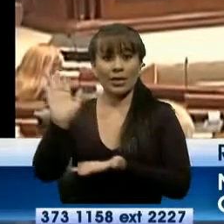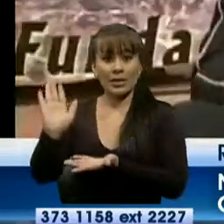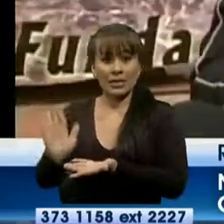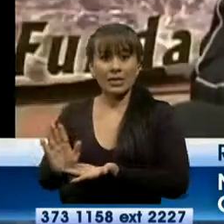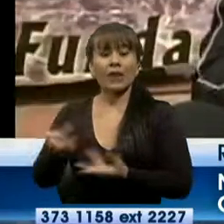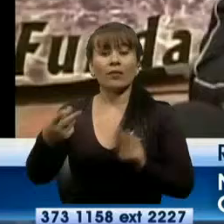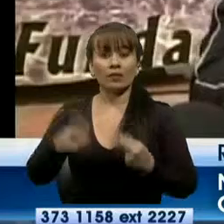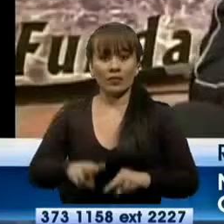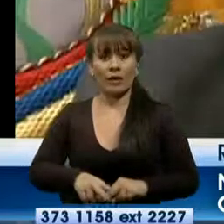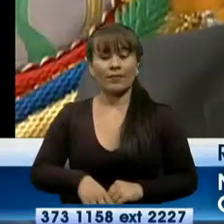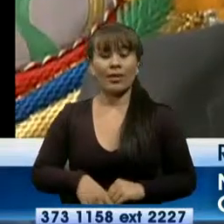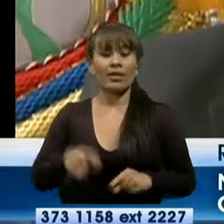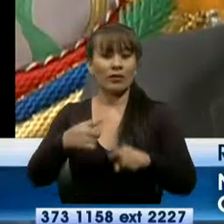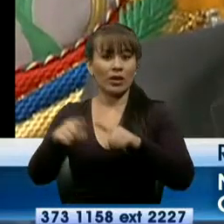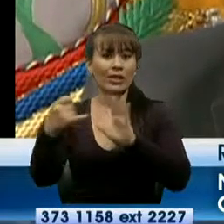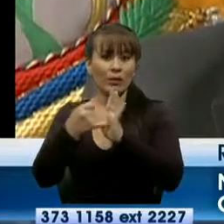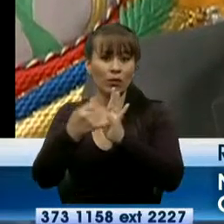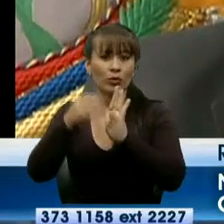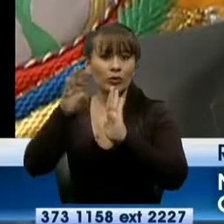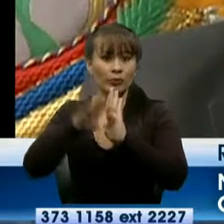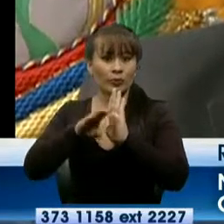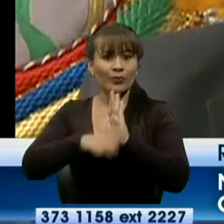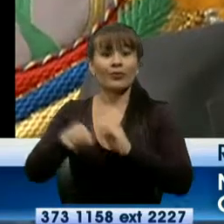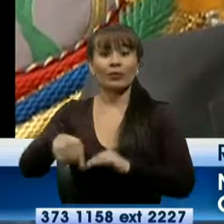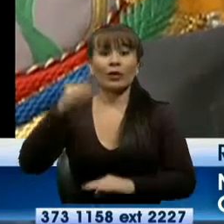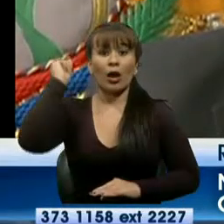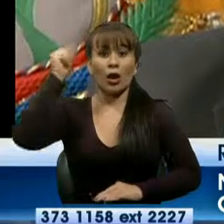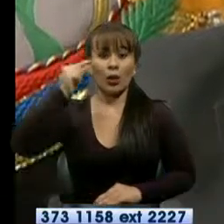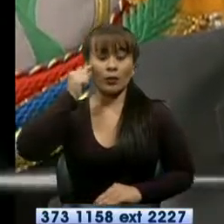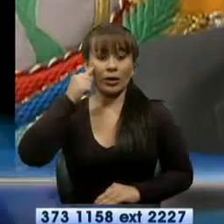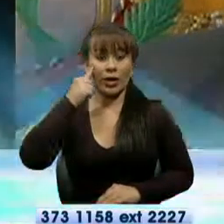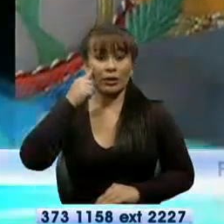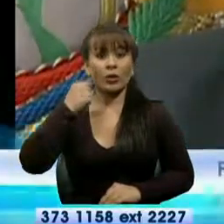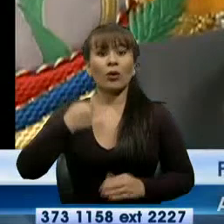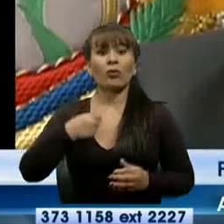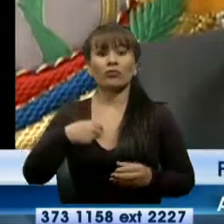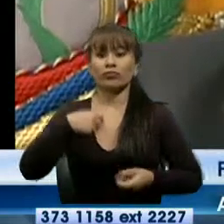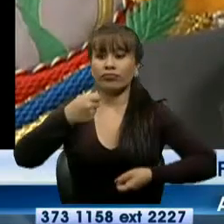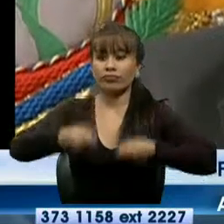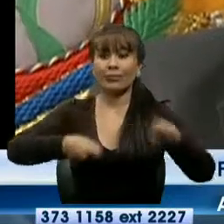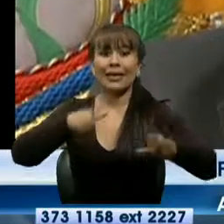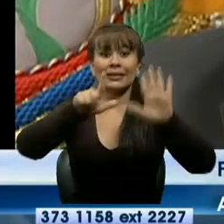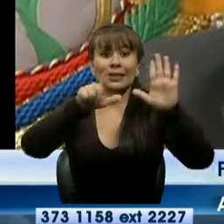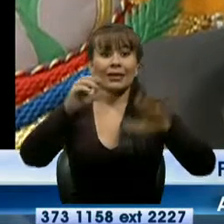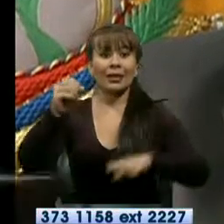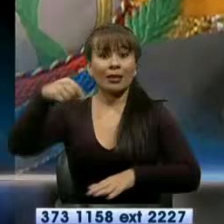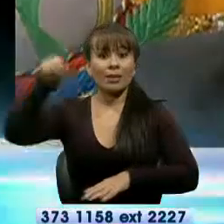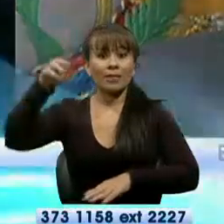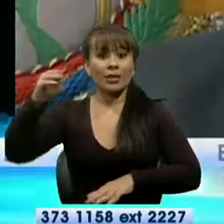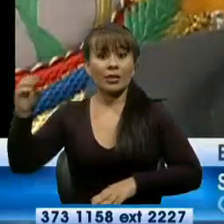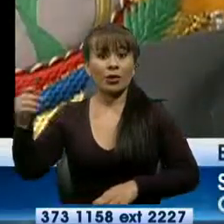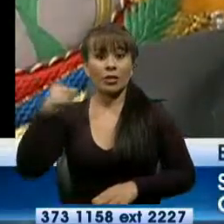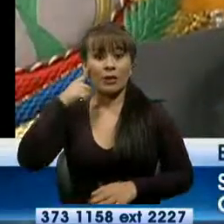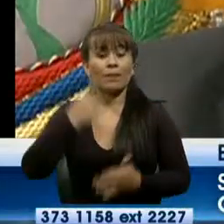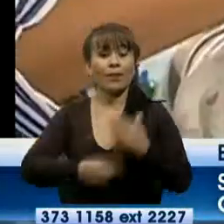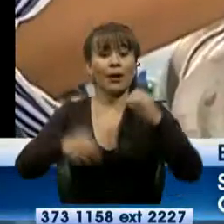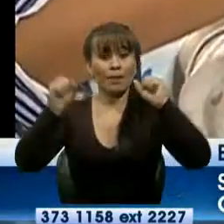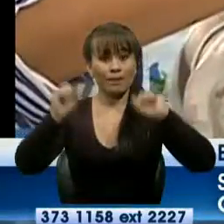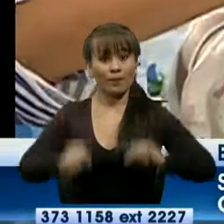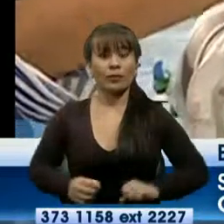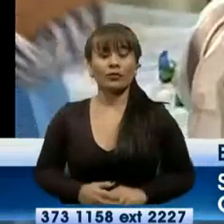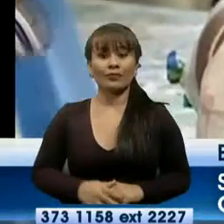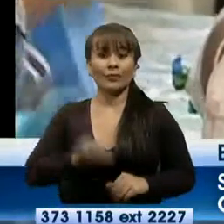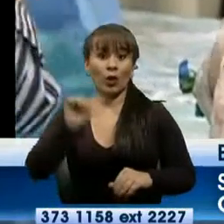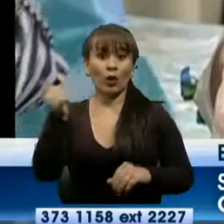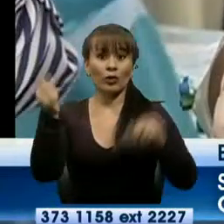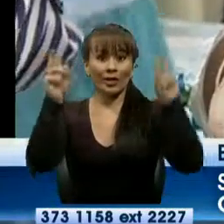el descuento en impuestos. El Estado está invirtiendo 70 millones para el primer empleo para jóvenes de entre 18 y 26 años. Otro